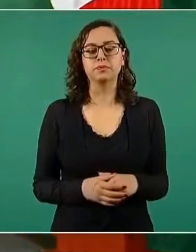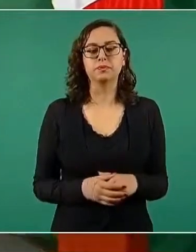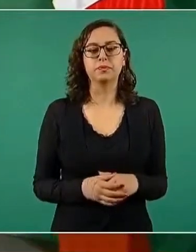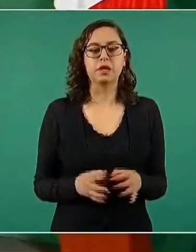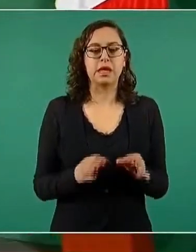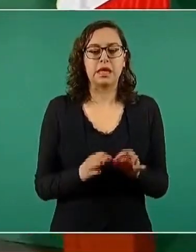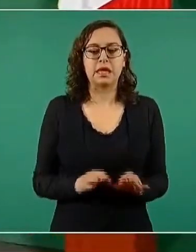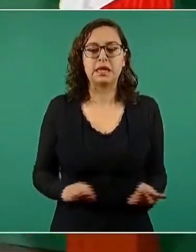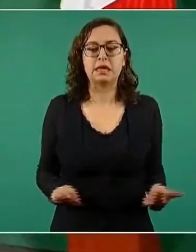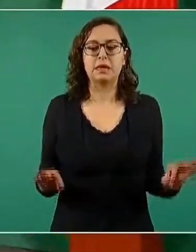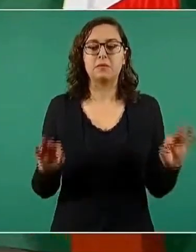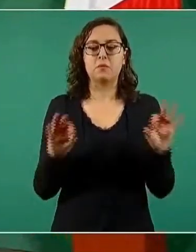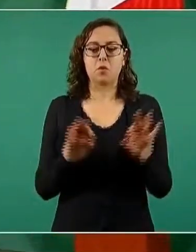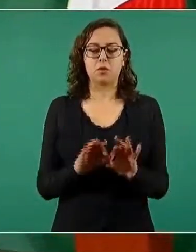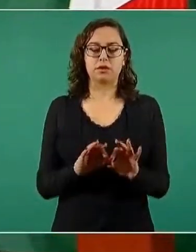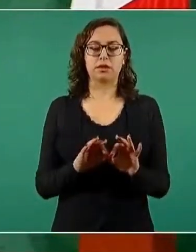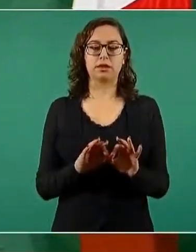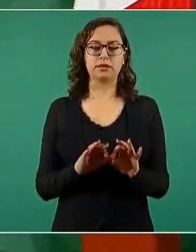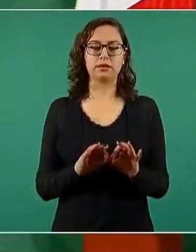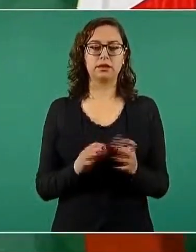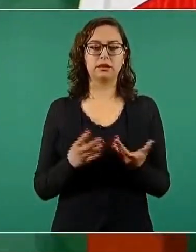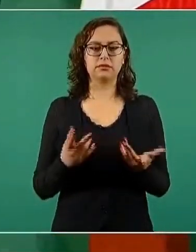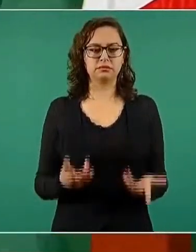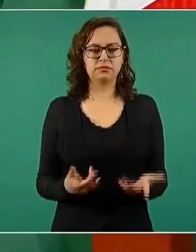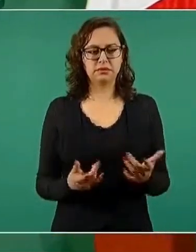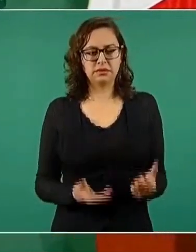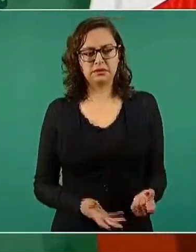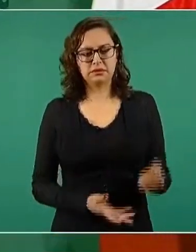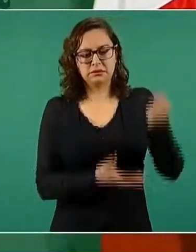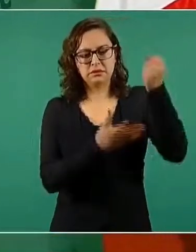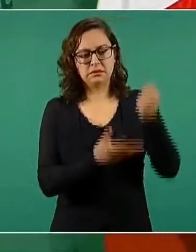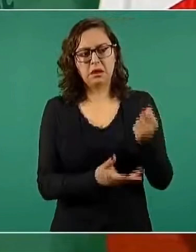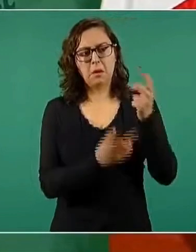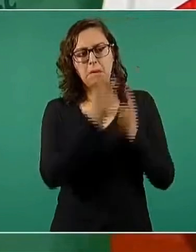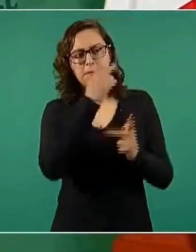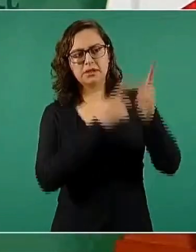Es importante saber en qué se va a usar el dinero.